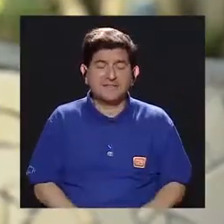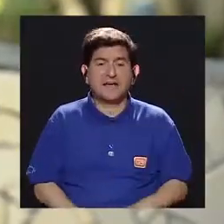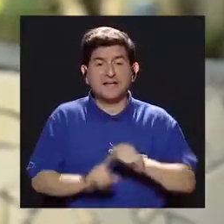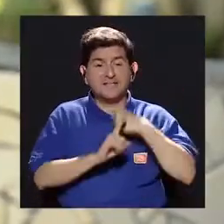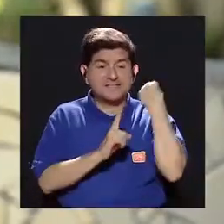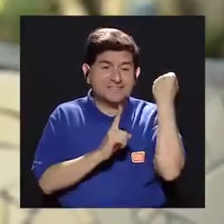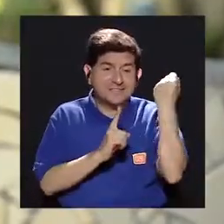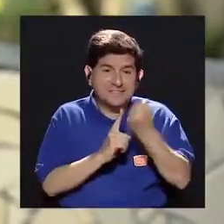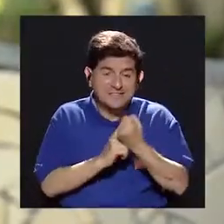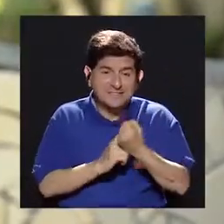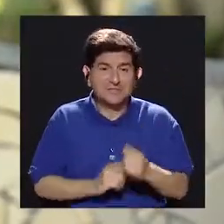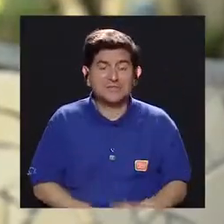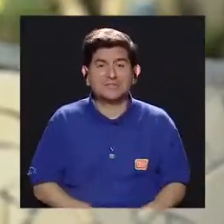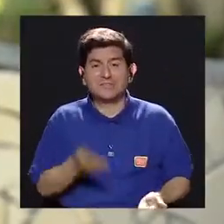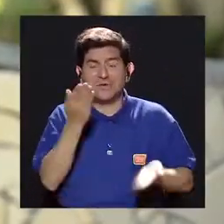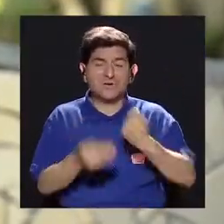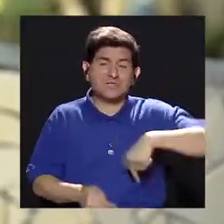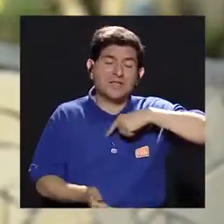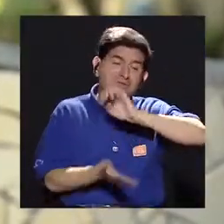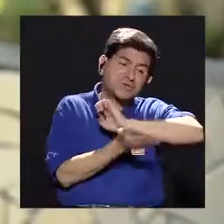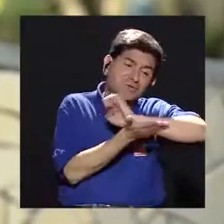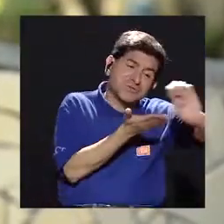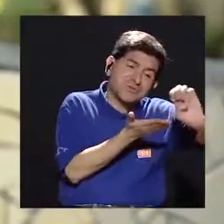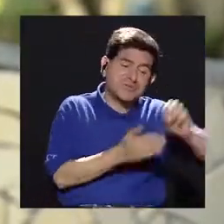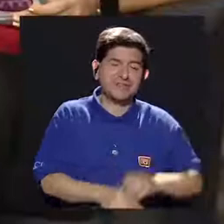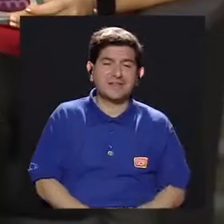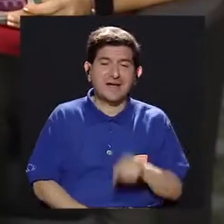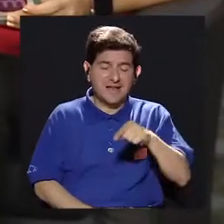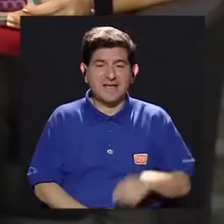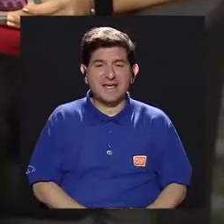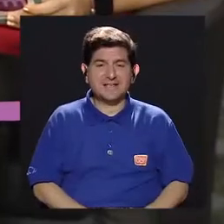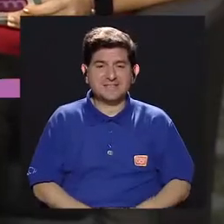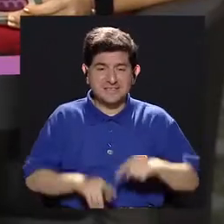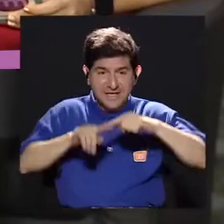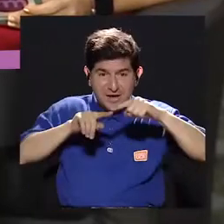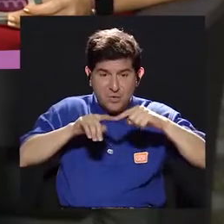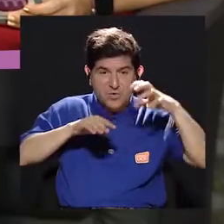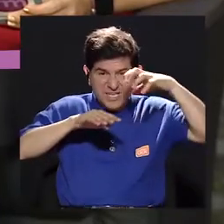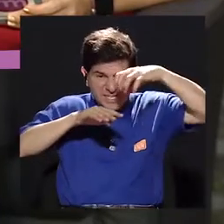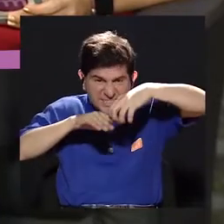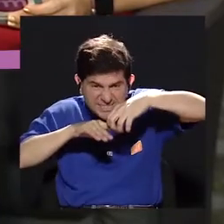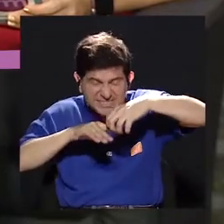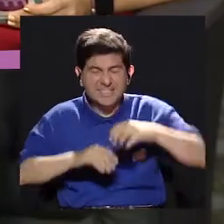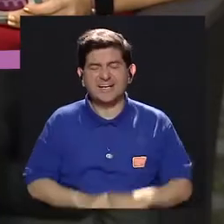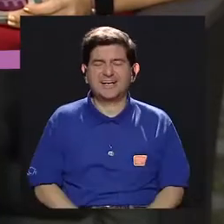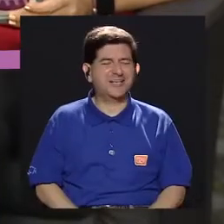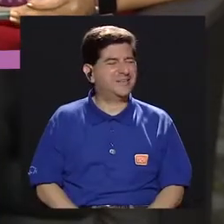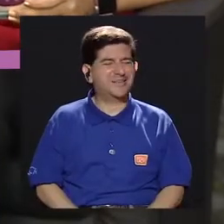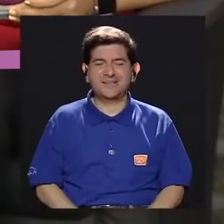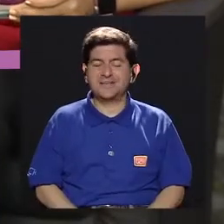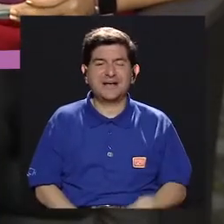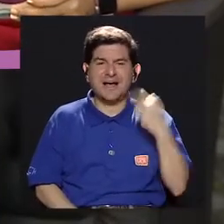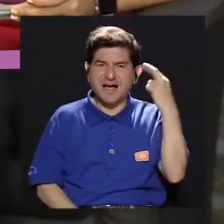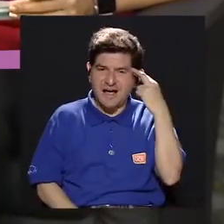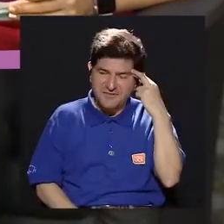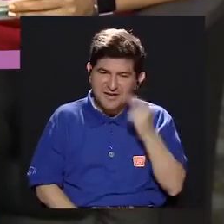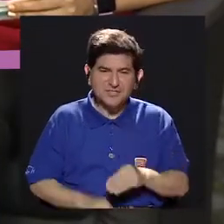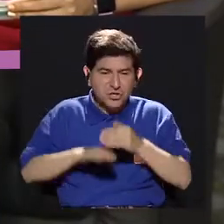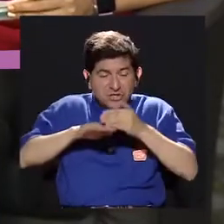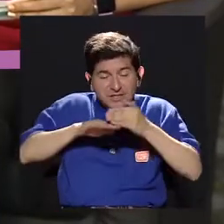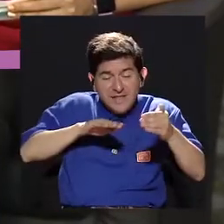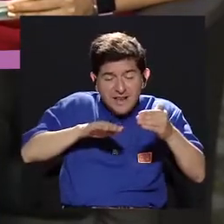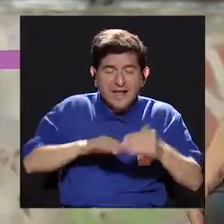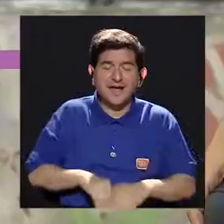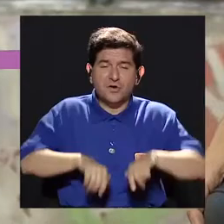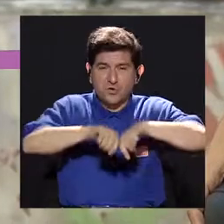un accidente, y lo podríamos haber evitado. Ese tipo de uña encarnada la podríamos haber evitado, que es por tenerla muy larga, que choca